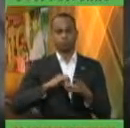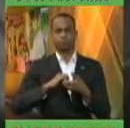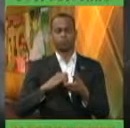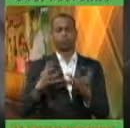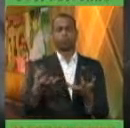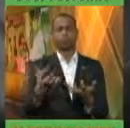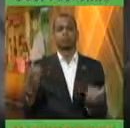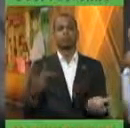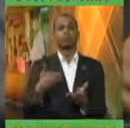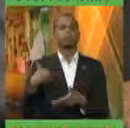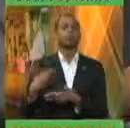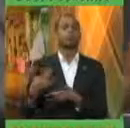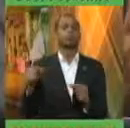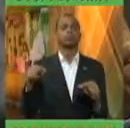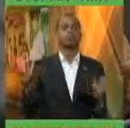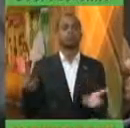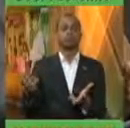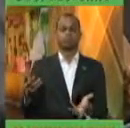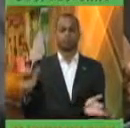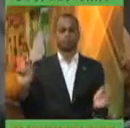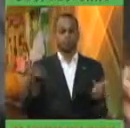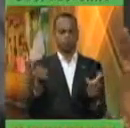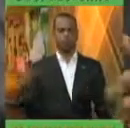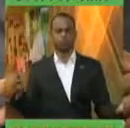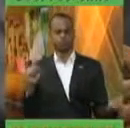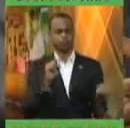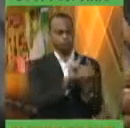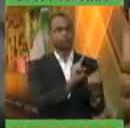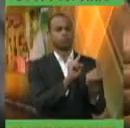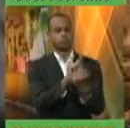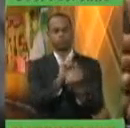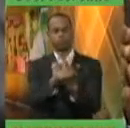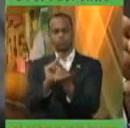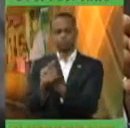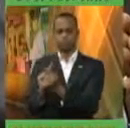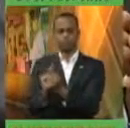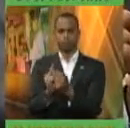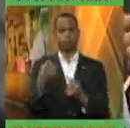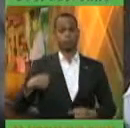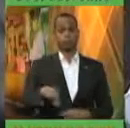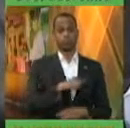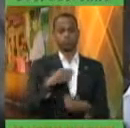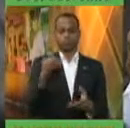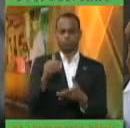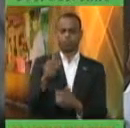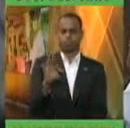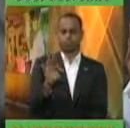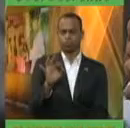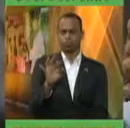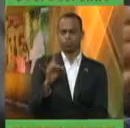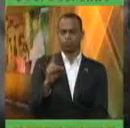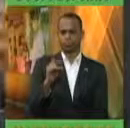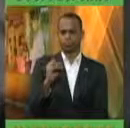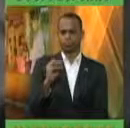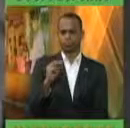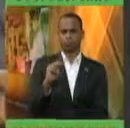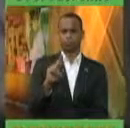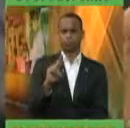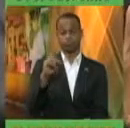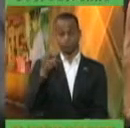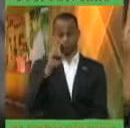quisiera en esta transición de verse con todos nosotros estamos acercándonos a fedomu para ver si podemos